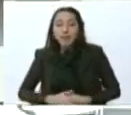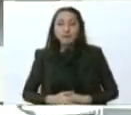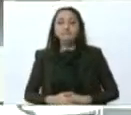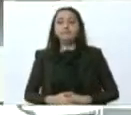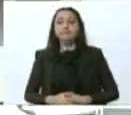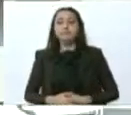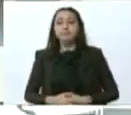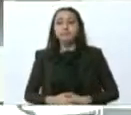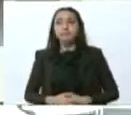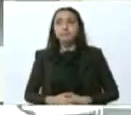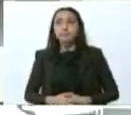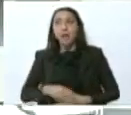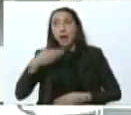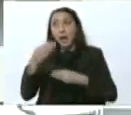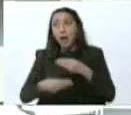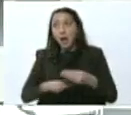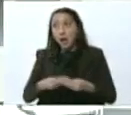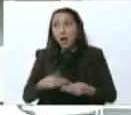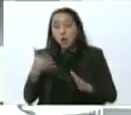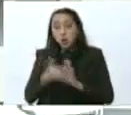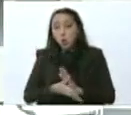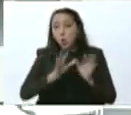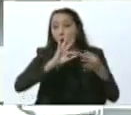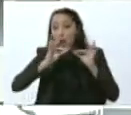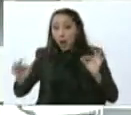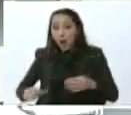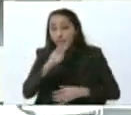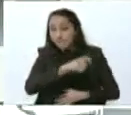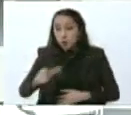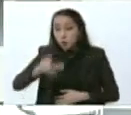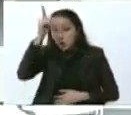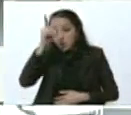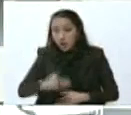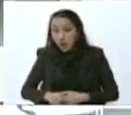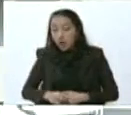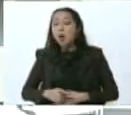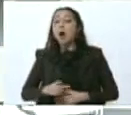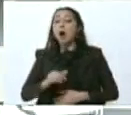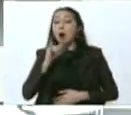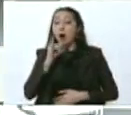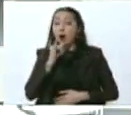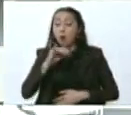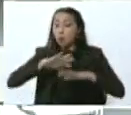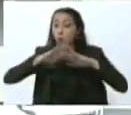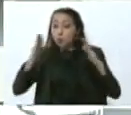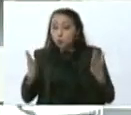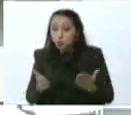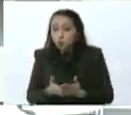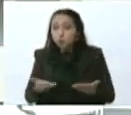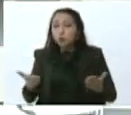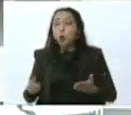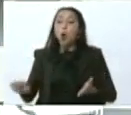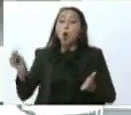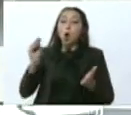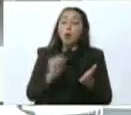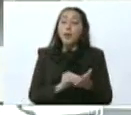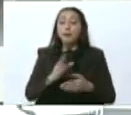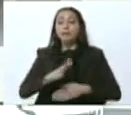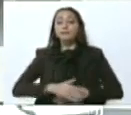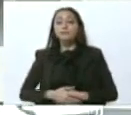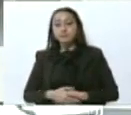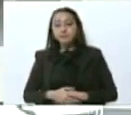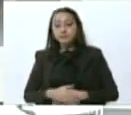Hay que resolver el tema de la transmisión de los Paralímpicos. Otra vez, quiero denunciar ante el mundo, otra vez